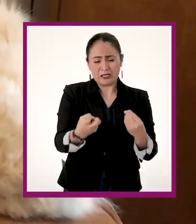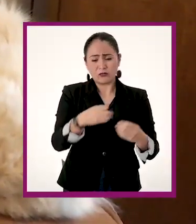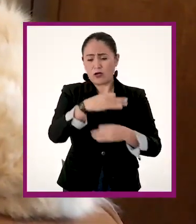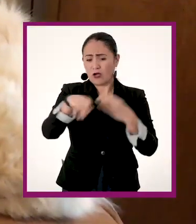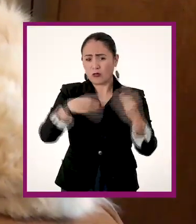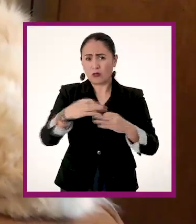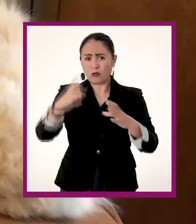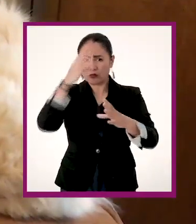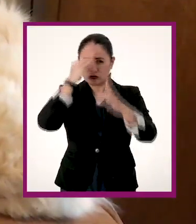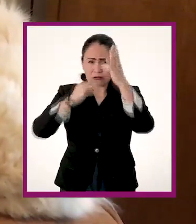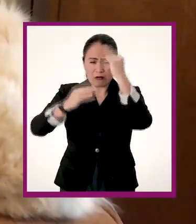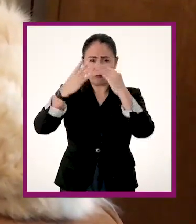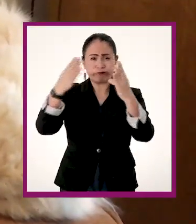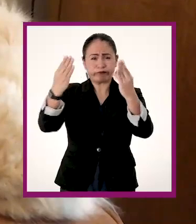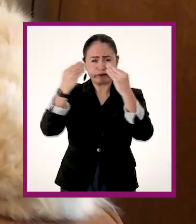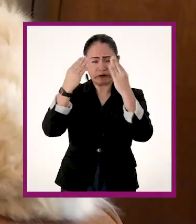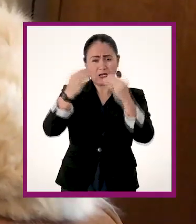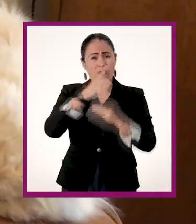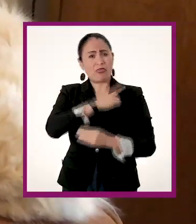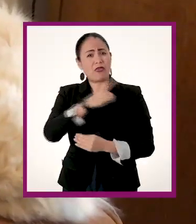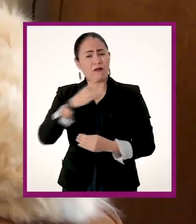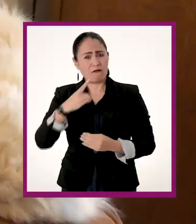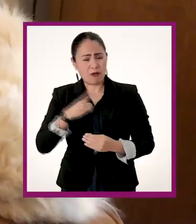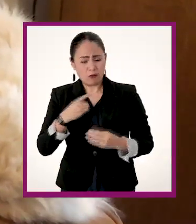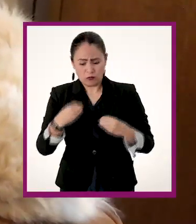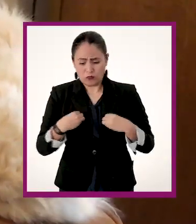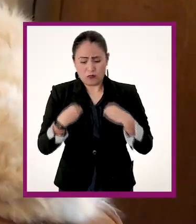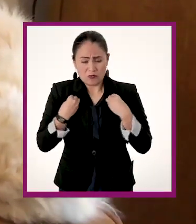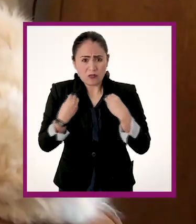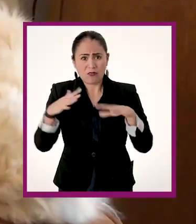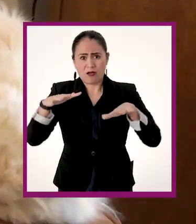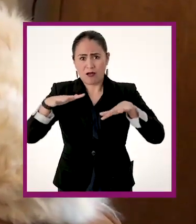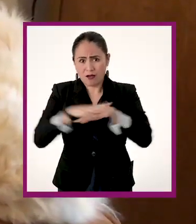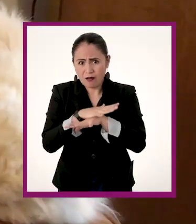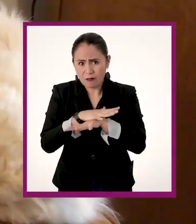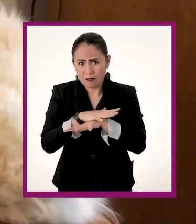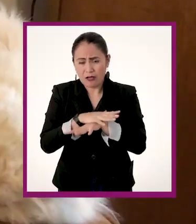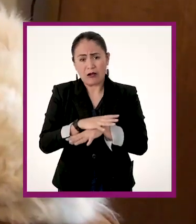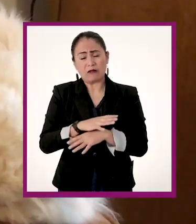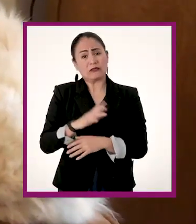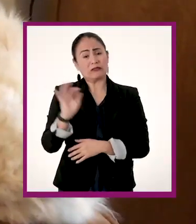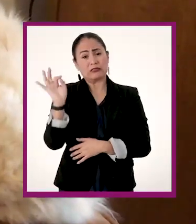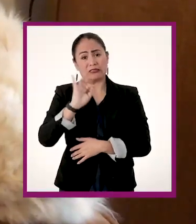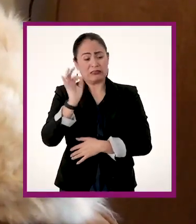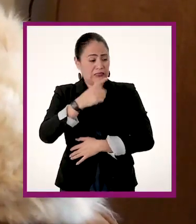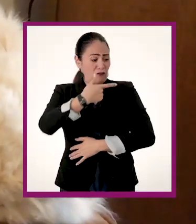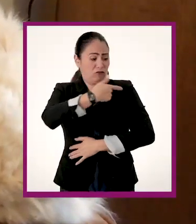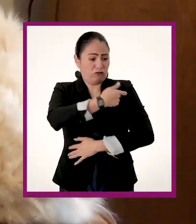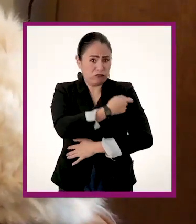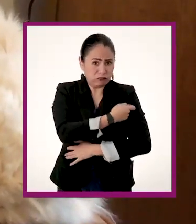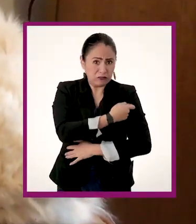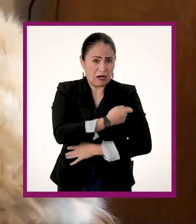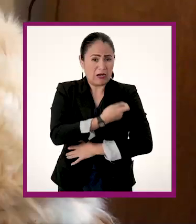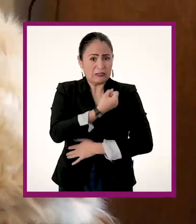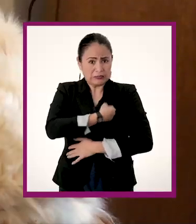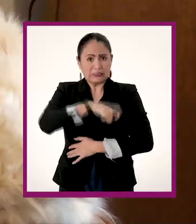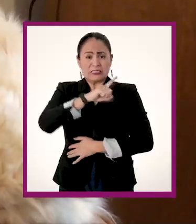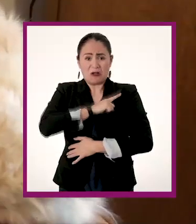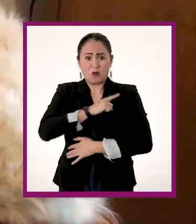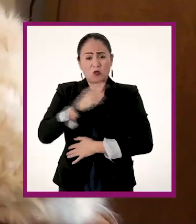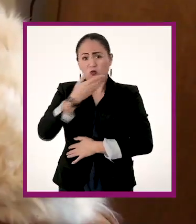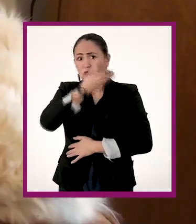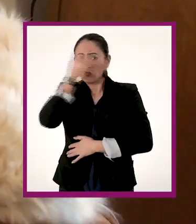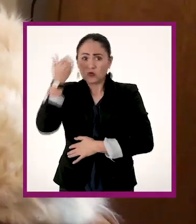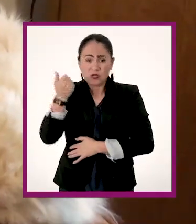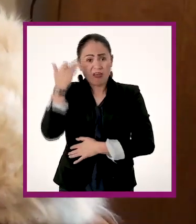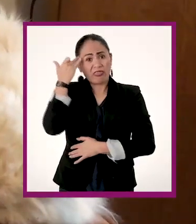enseñanza muy importante. Tenemos que cambiar de estilo de vida. No sabemos si esta vacuna va a tardar